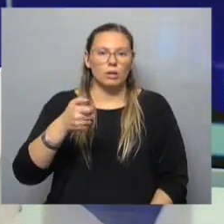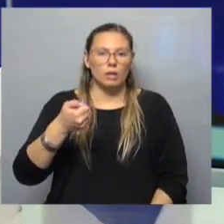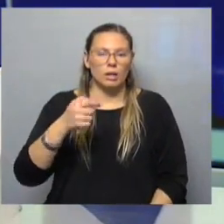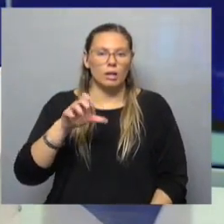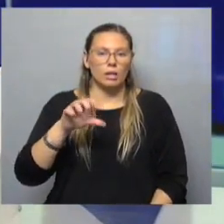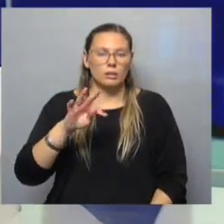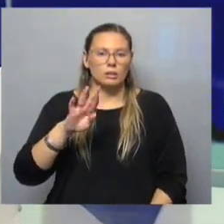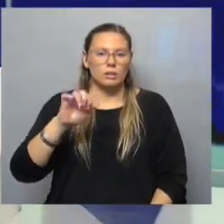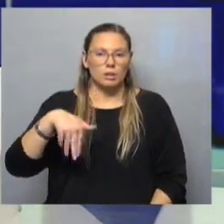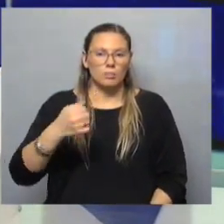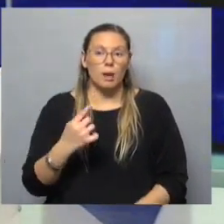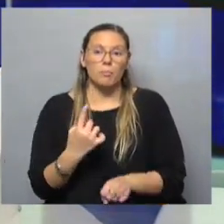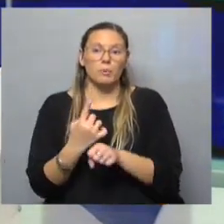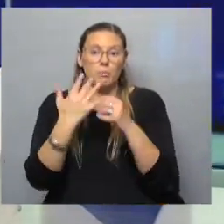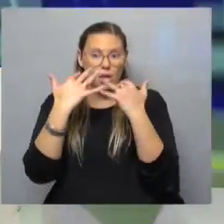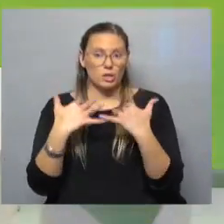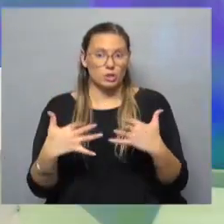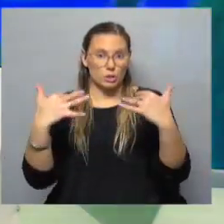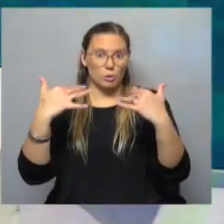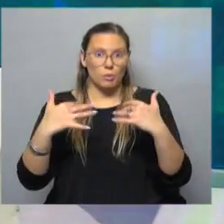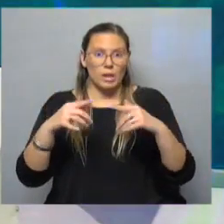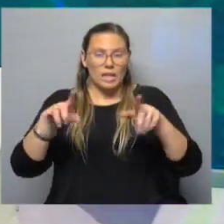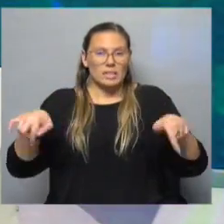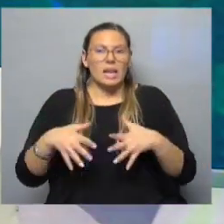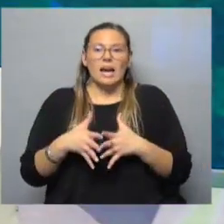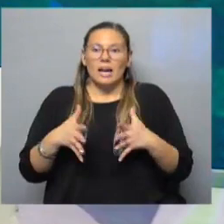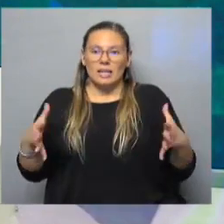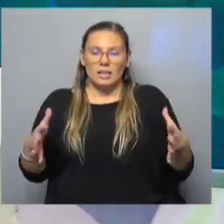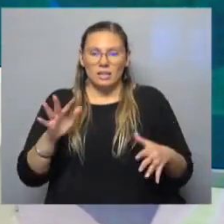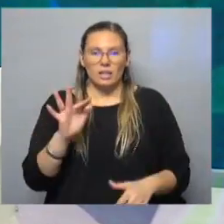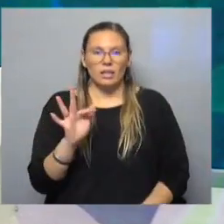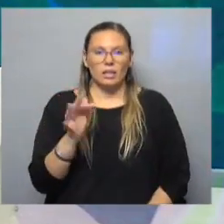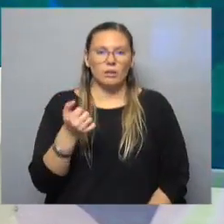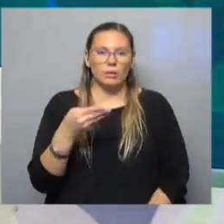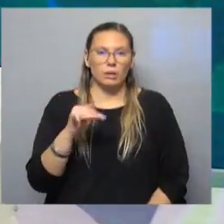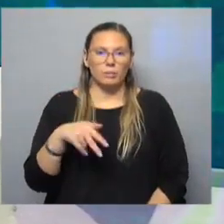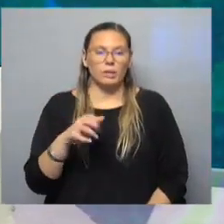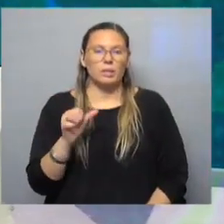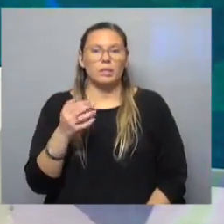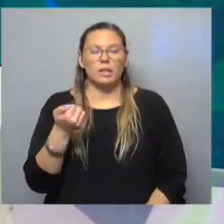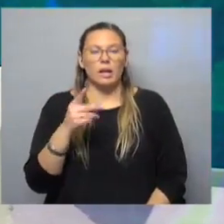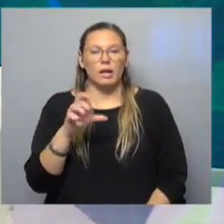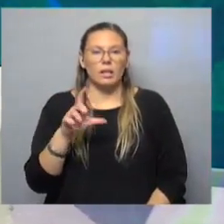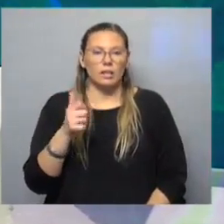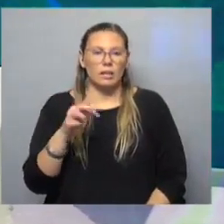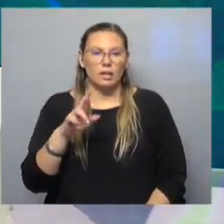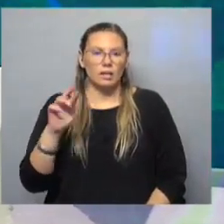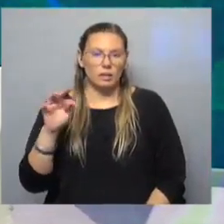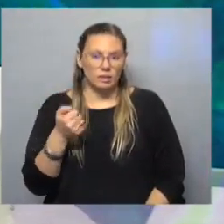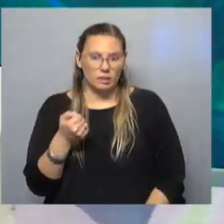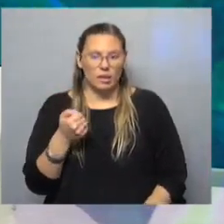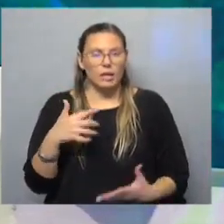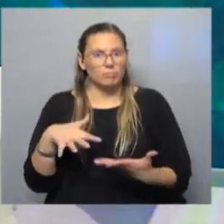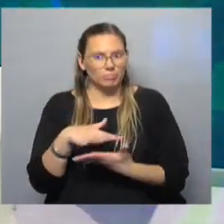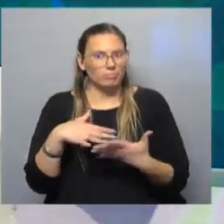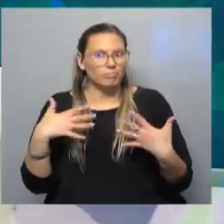van a estar haciendo su primer show en la Sala Grande, en la Sala Favini del Auditorio Adela Reta, así que es todo un acontecimiento para la